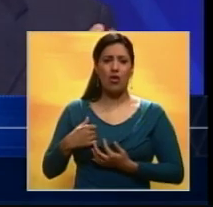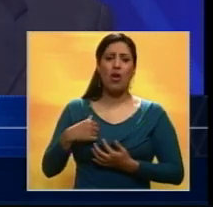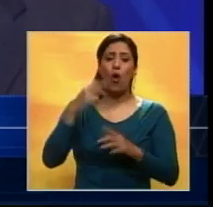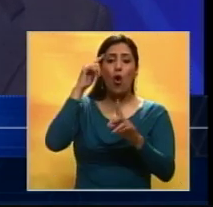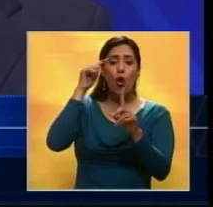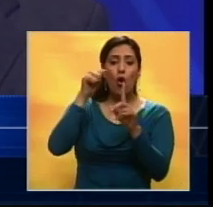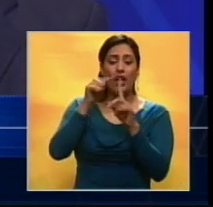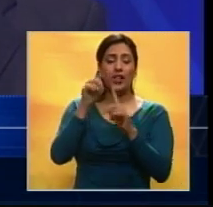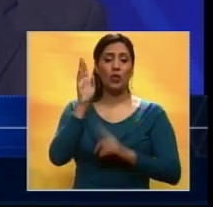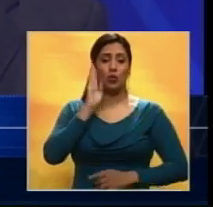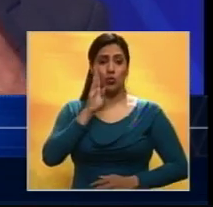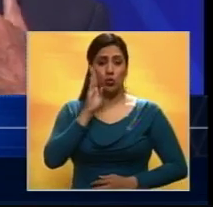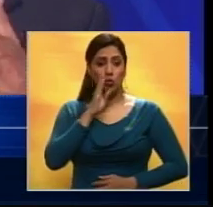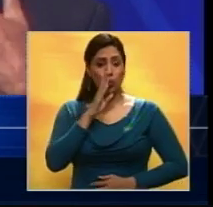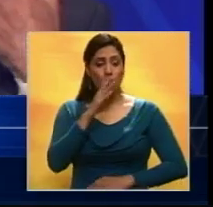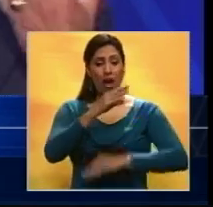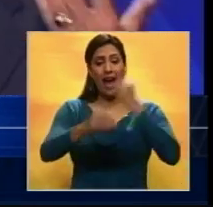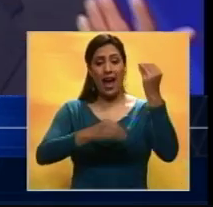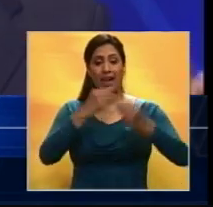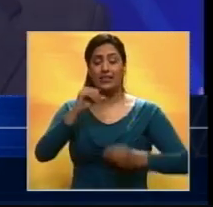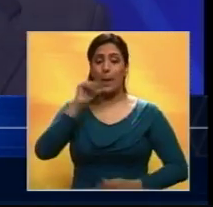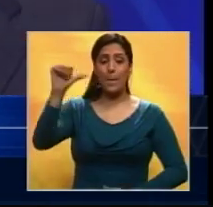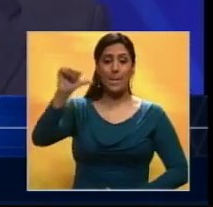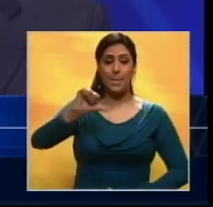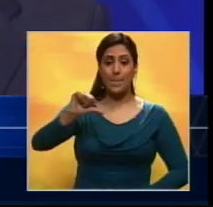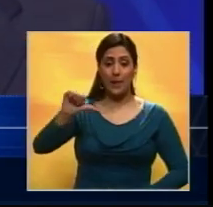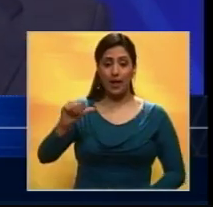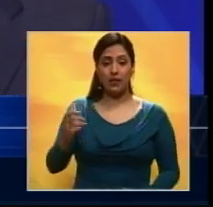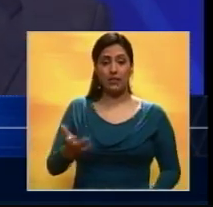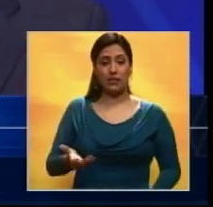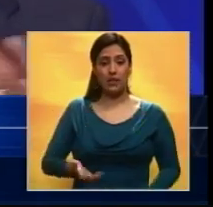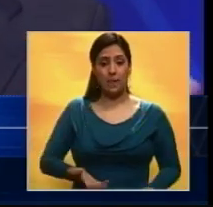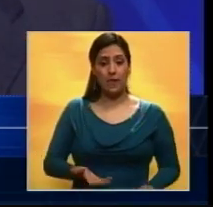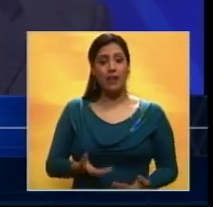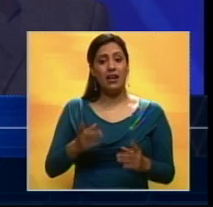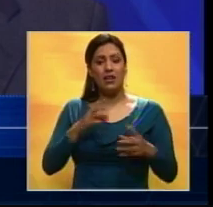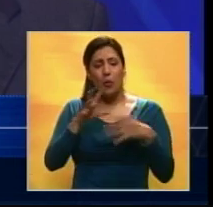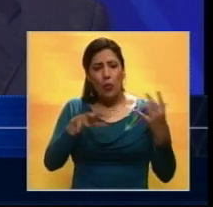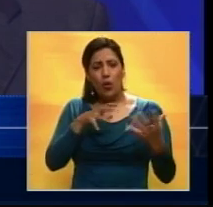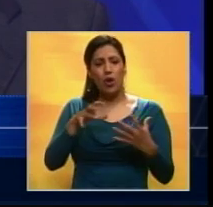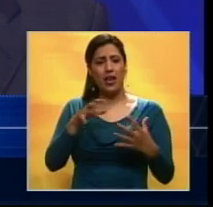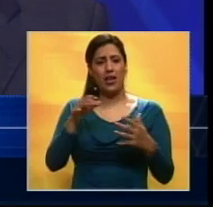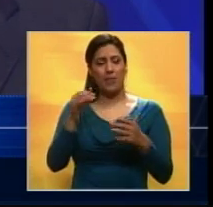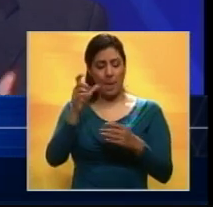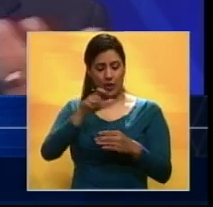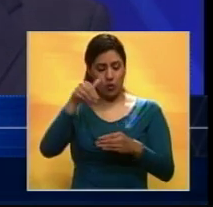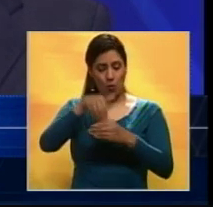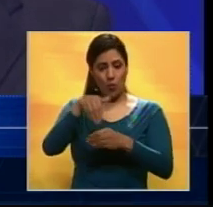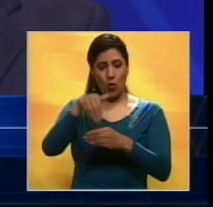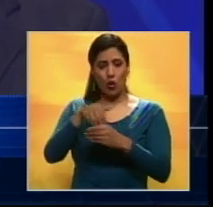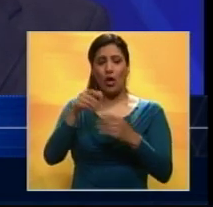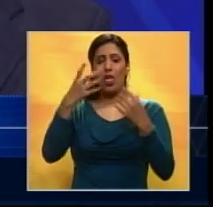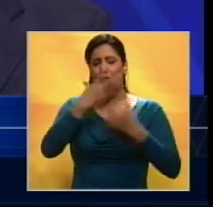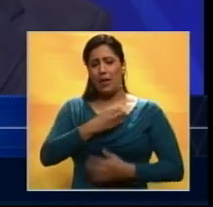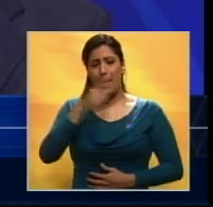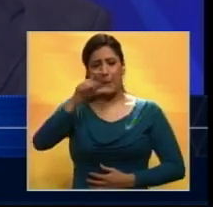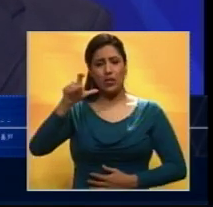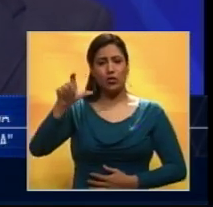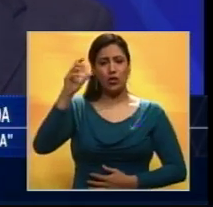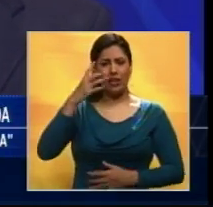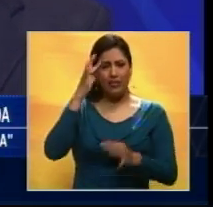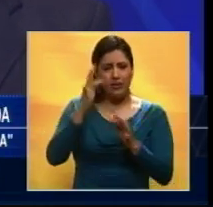metas extravagantes, con sus actuaciones desproporcionadas. Ha decepcionado a su elector, ha decepcionado al país que creía en